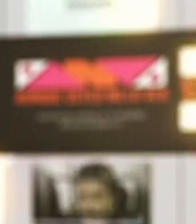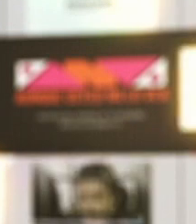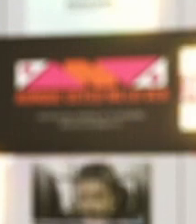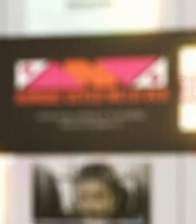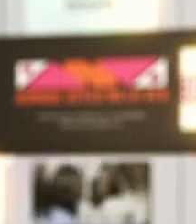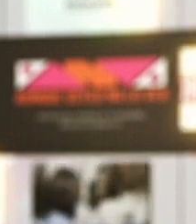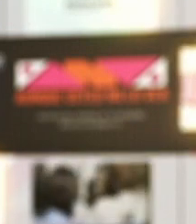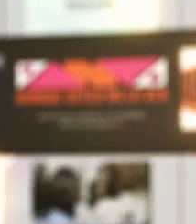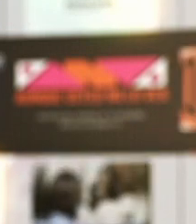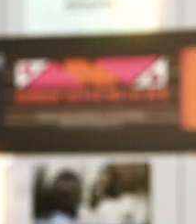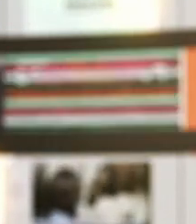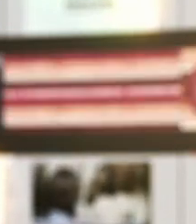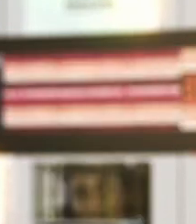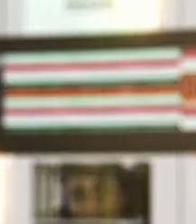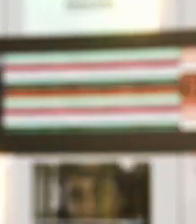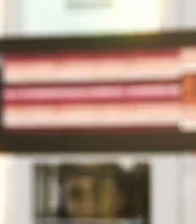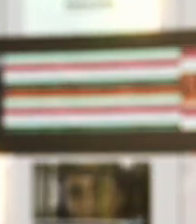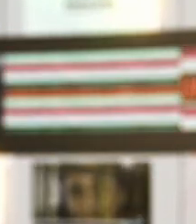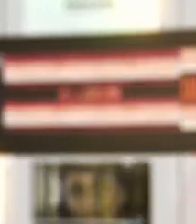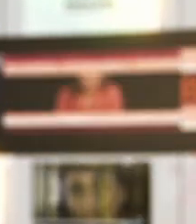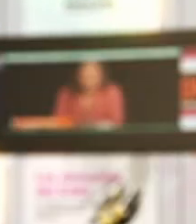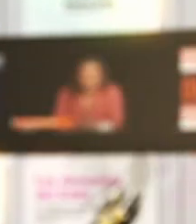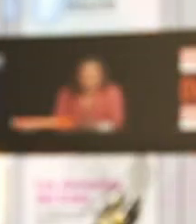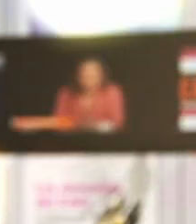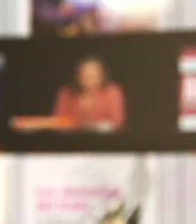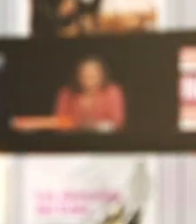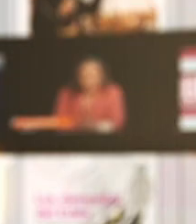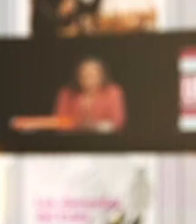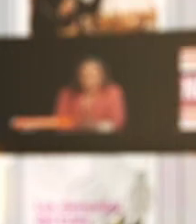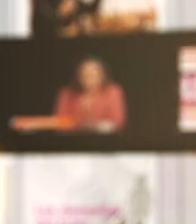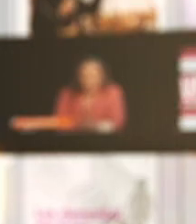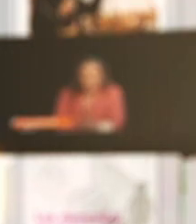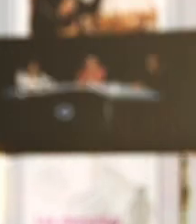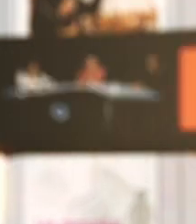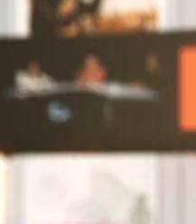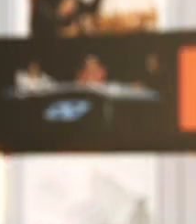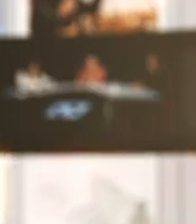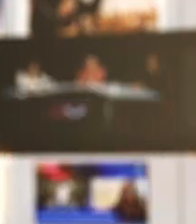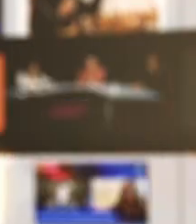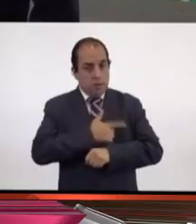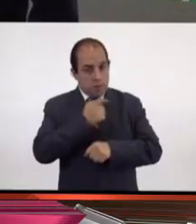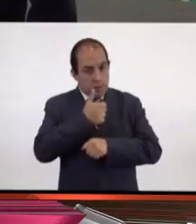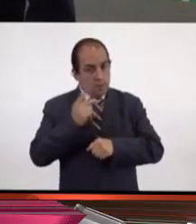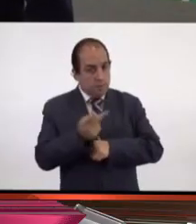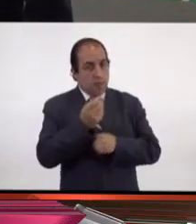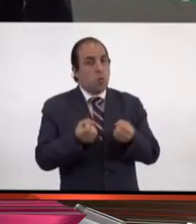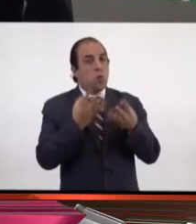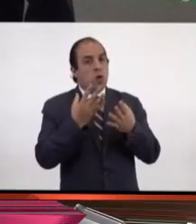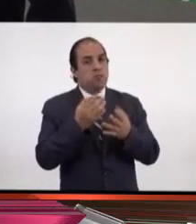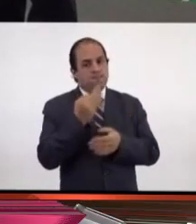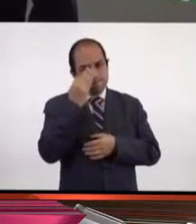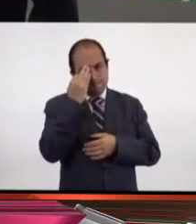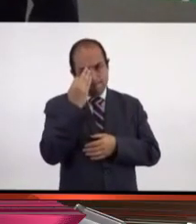una economía fuerte y sólida. Por sí sola es más fuerte que algunas economías de América Latina, como la de Ecuador o Bolivia. Pero como ya saben,